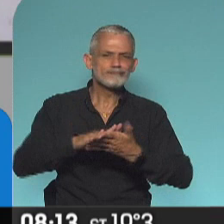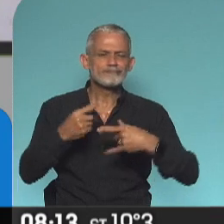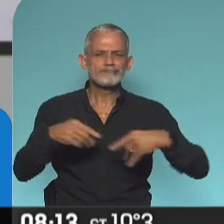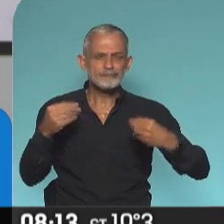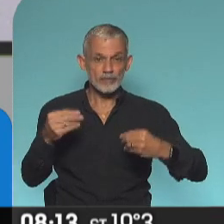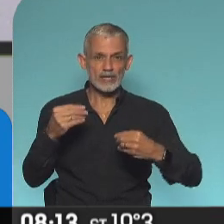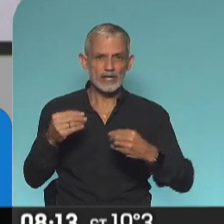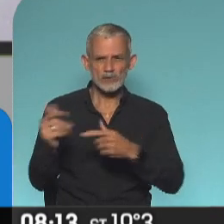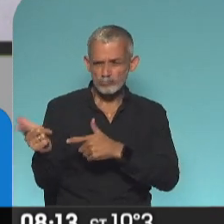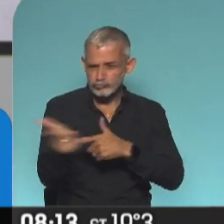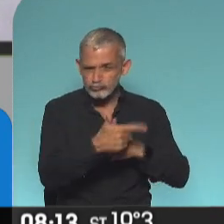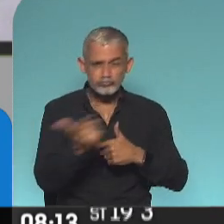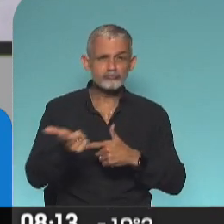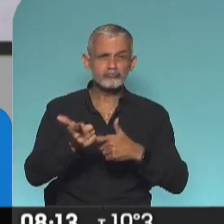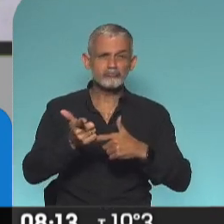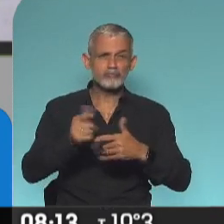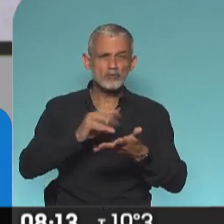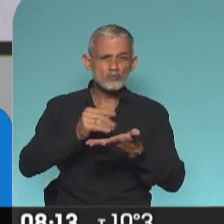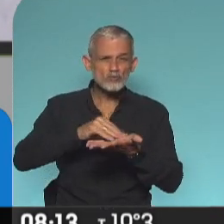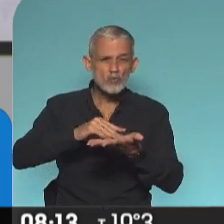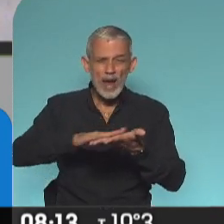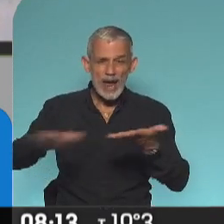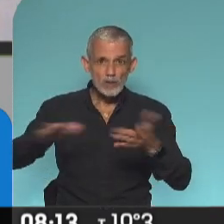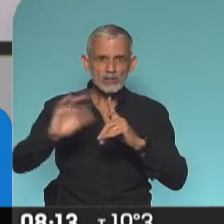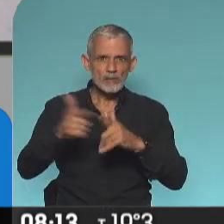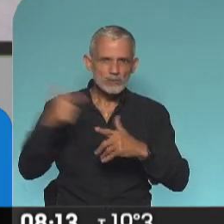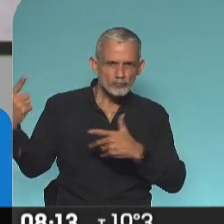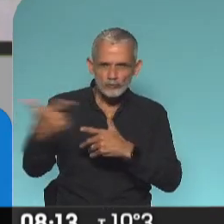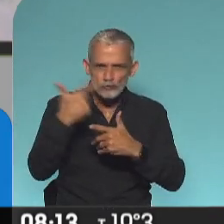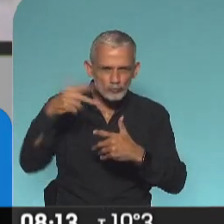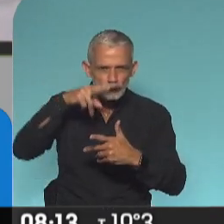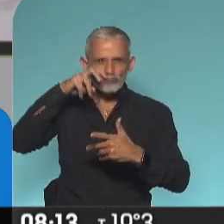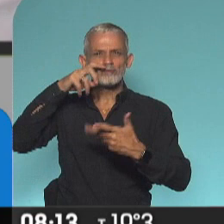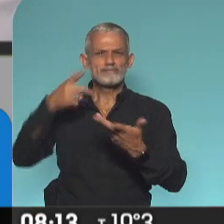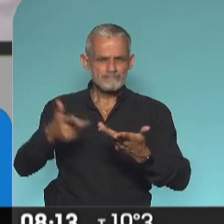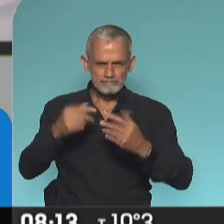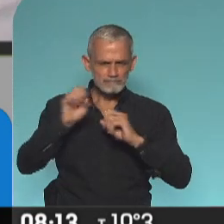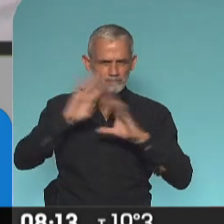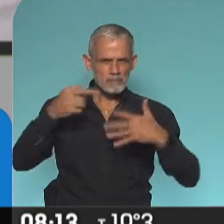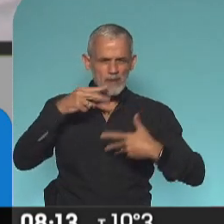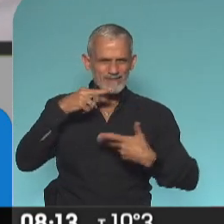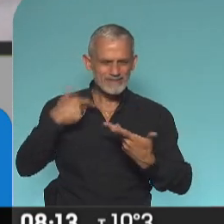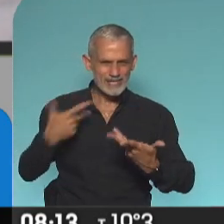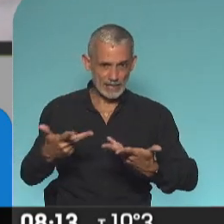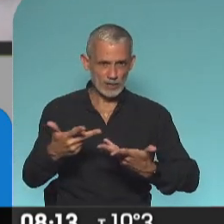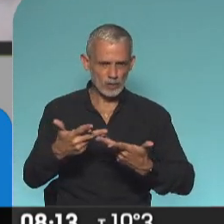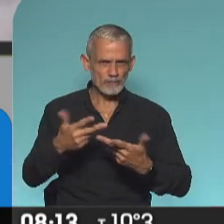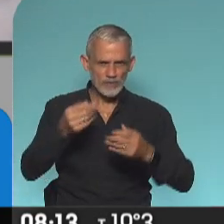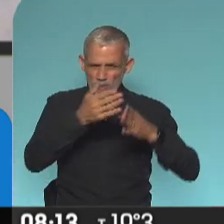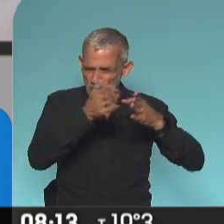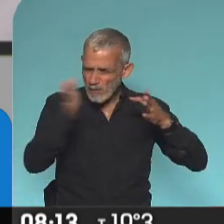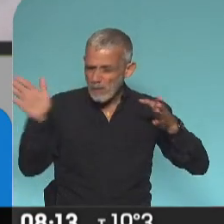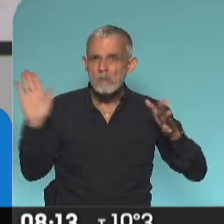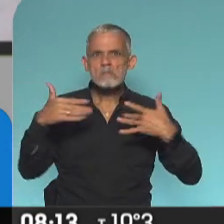estas fumigaciones en nuestros suelos y en los humanos que las reciben. Realmente amplísima la mirada de Pino Solanas. Hemos